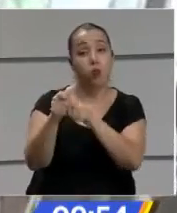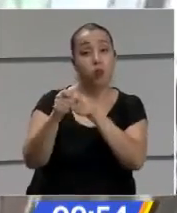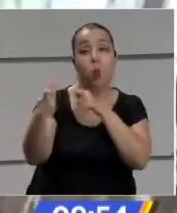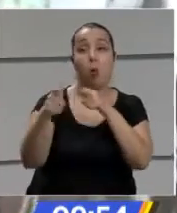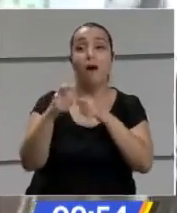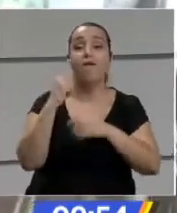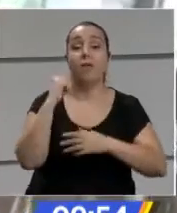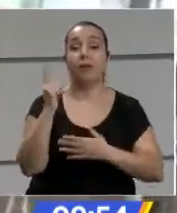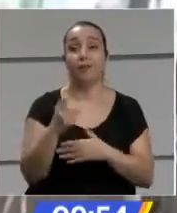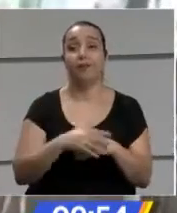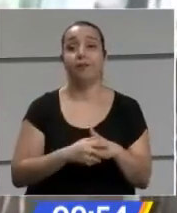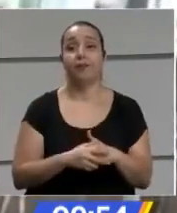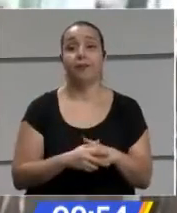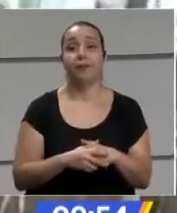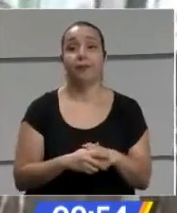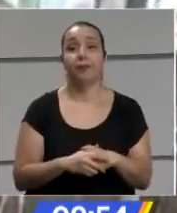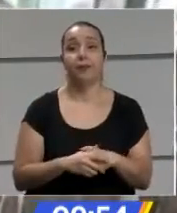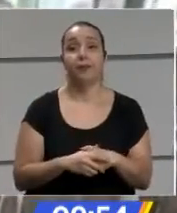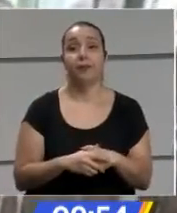pa ni yufreka.